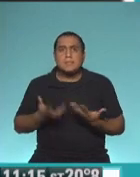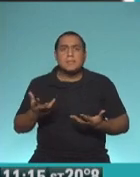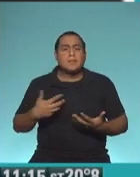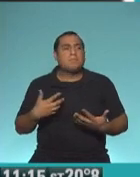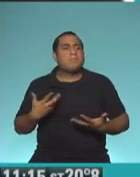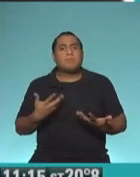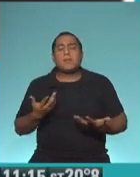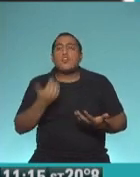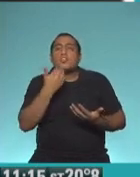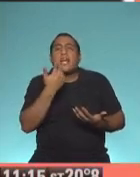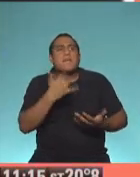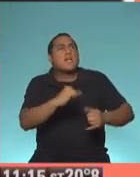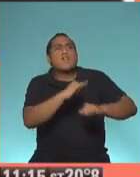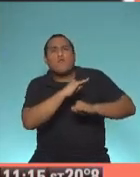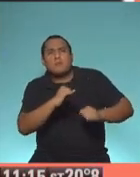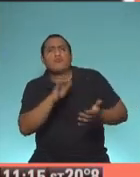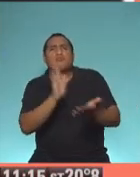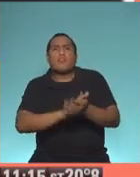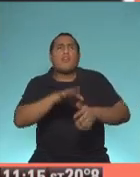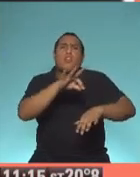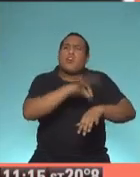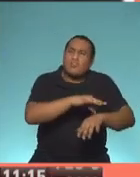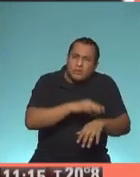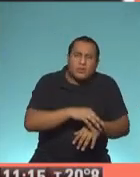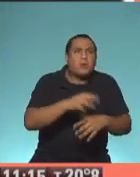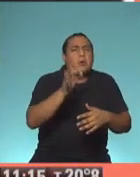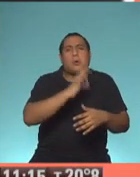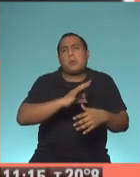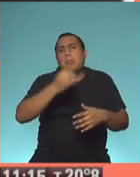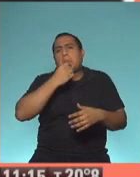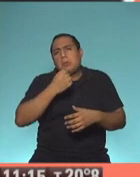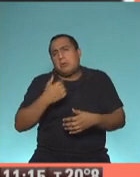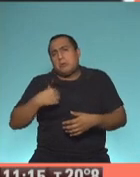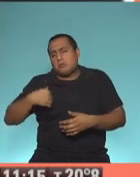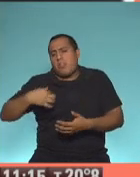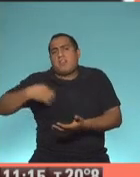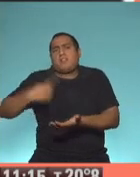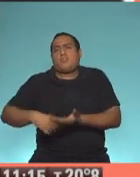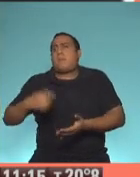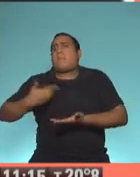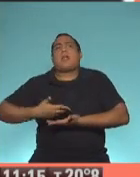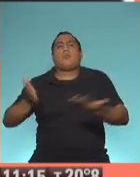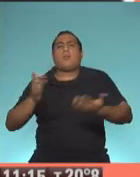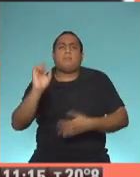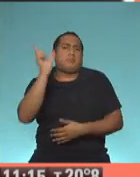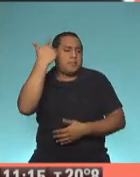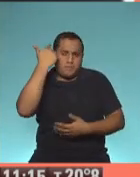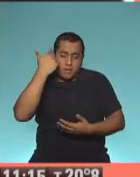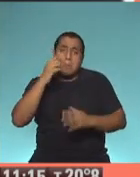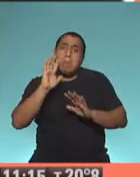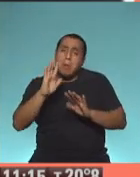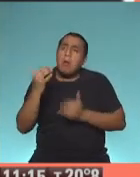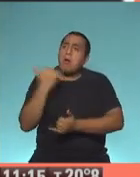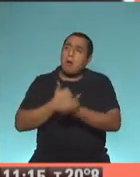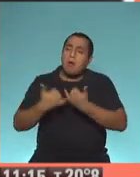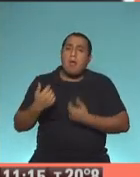manejamos información ni médica, ni por supuesto tenemos la responsabilidad de decidir sobre millones de vidas, pero para que tengamos la tranquilidad de que